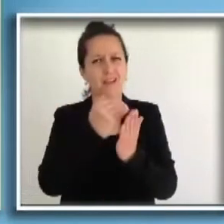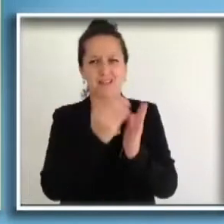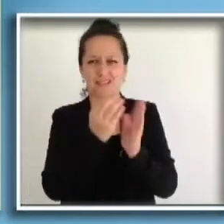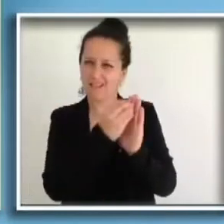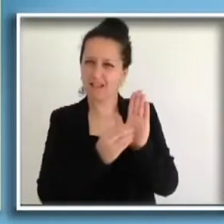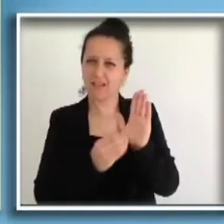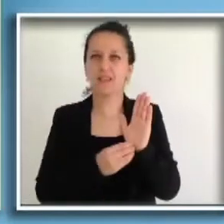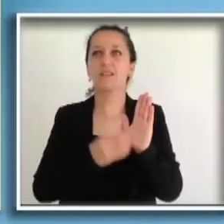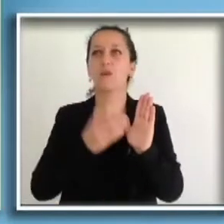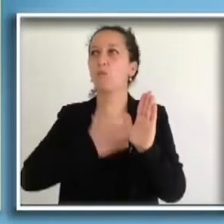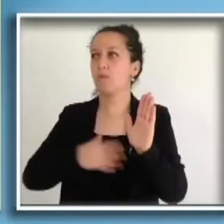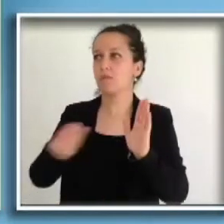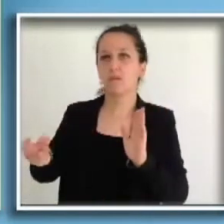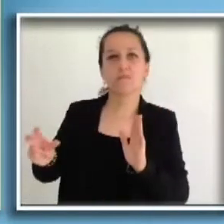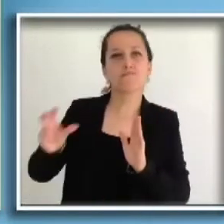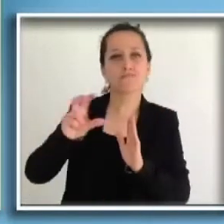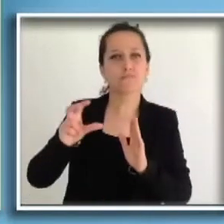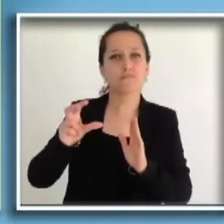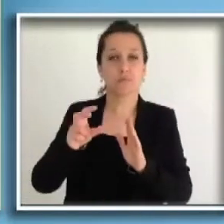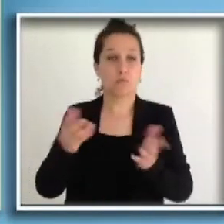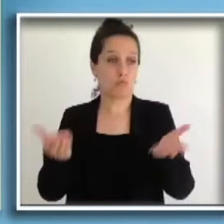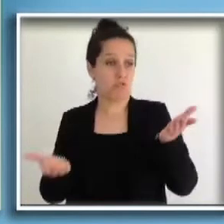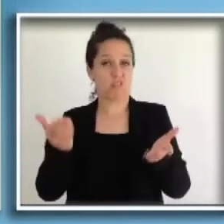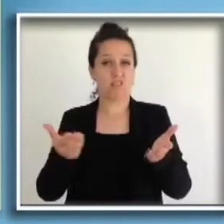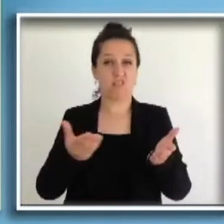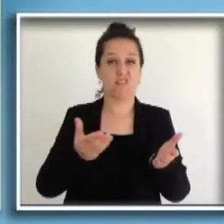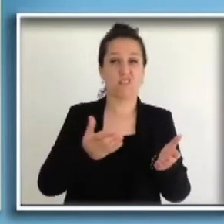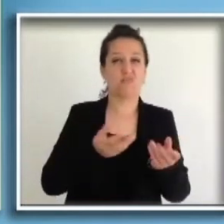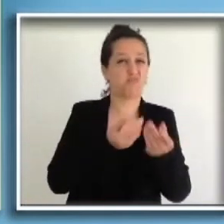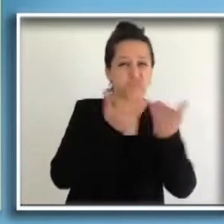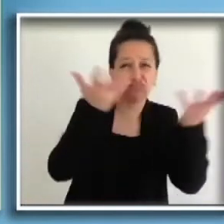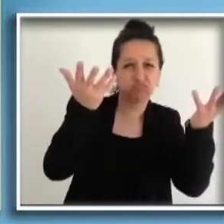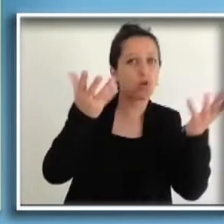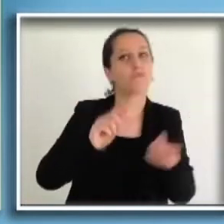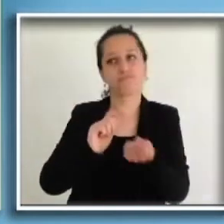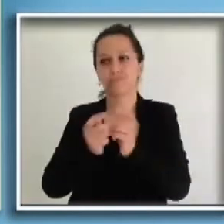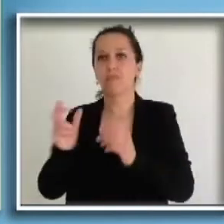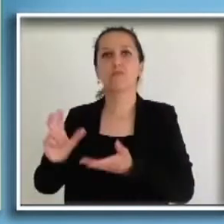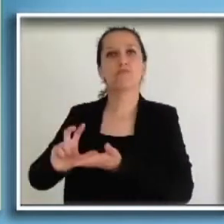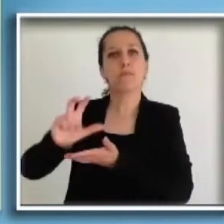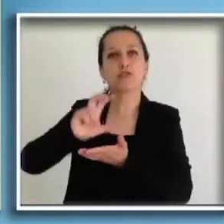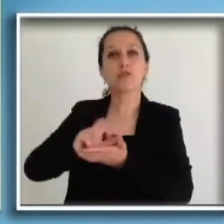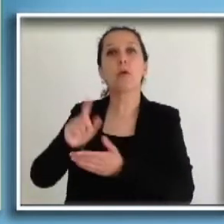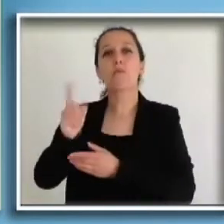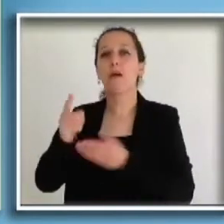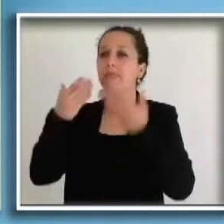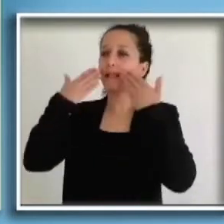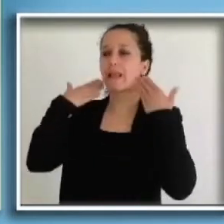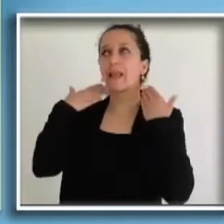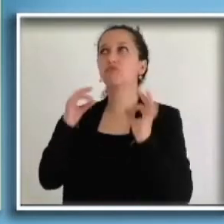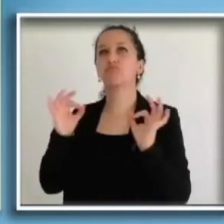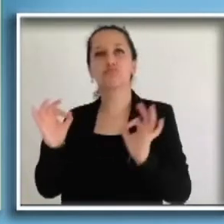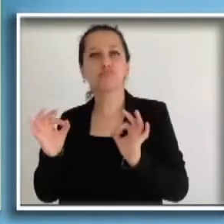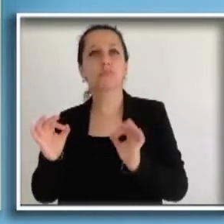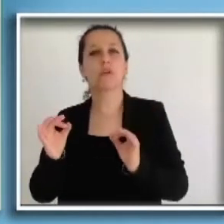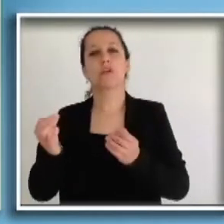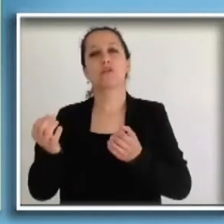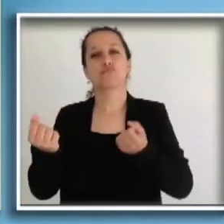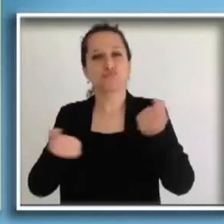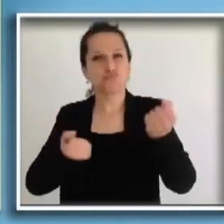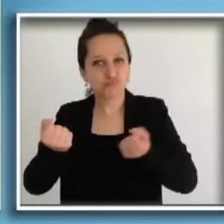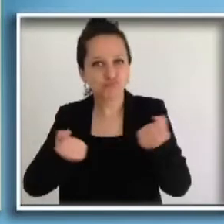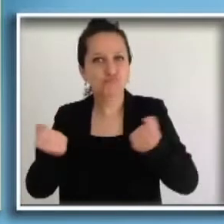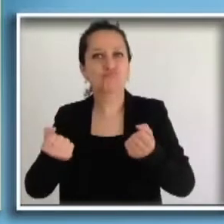comparativas de la producción limpia y avanzando en el desarrollo de una red amplia de transporte público inclusive sustentable